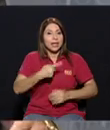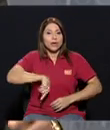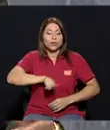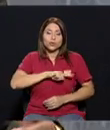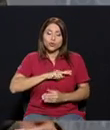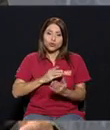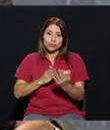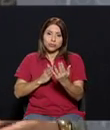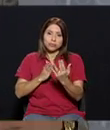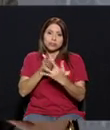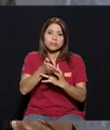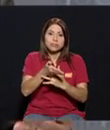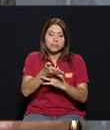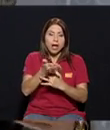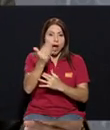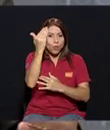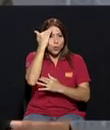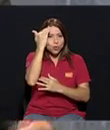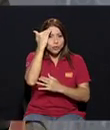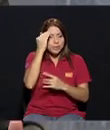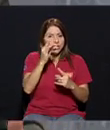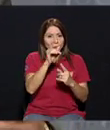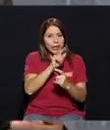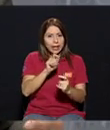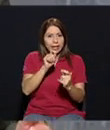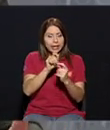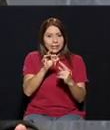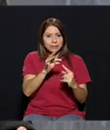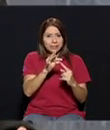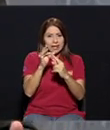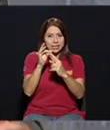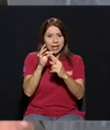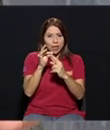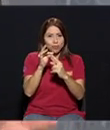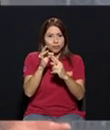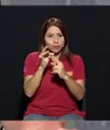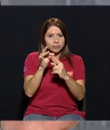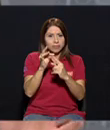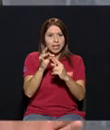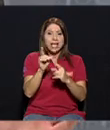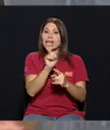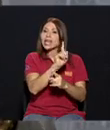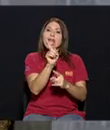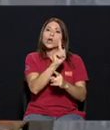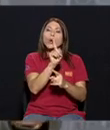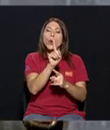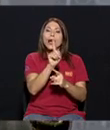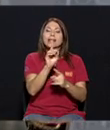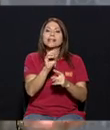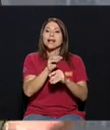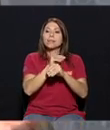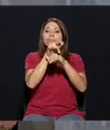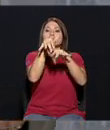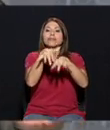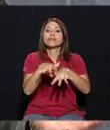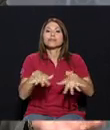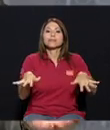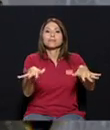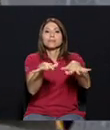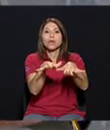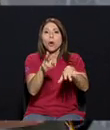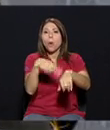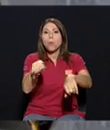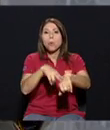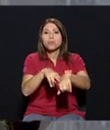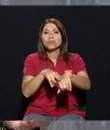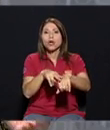que tenemos acceso a un conocimiento especializado que no es común, que no es del sentido común, que no está en